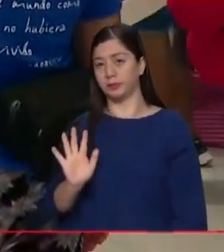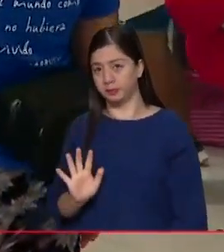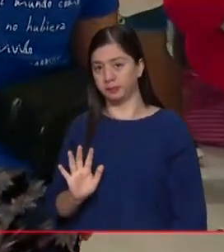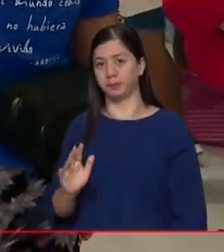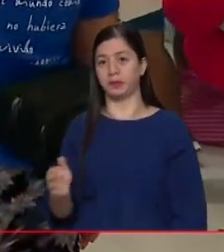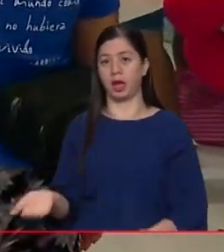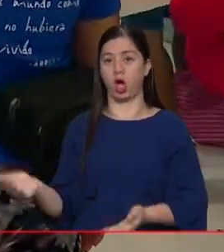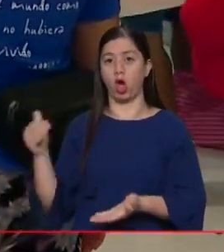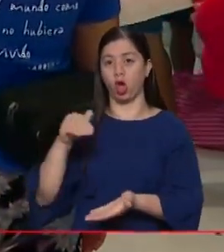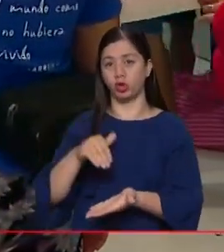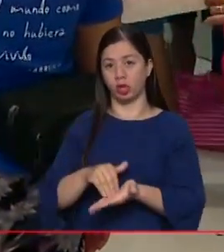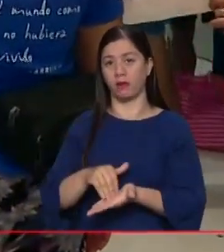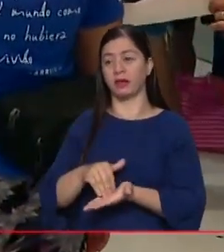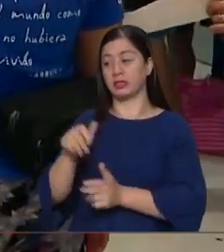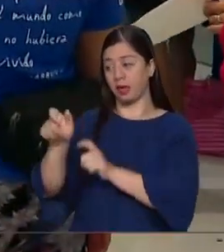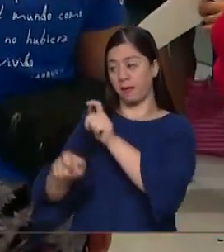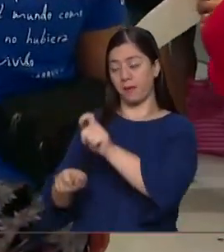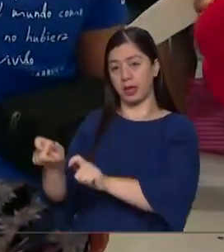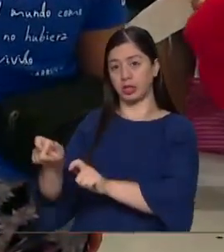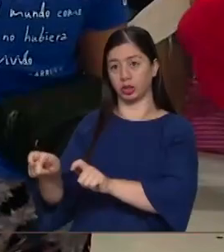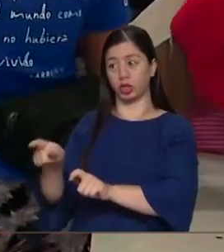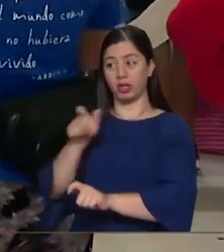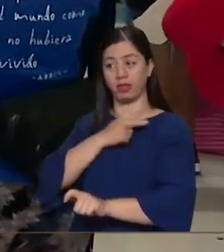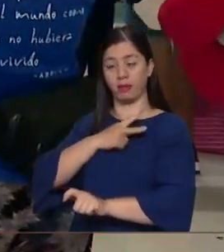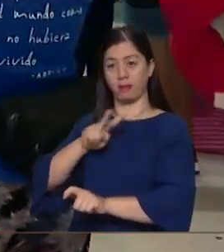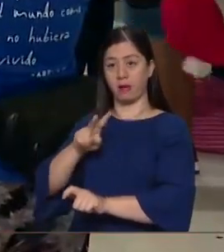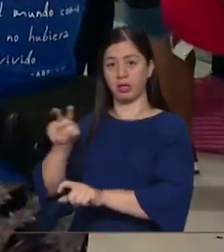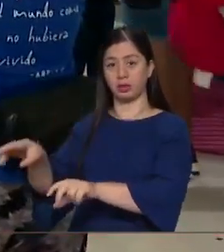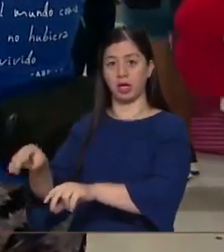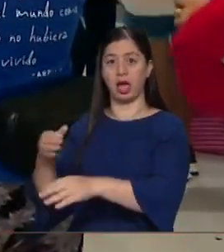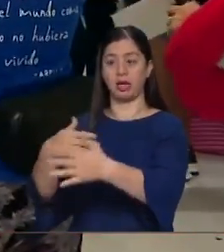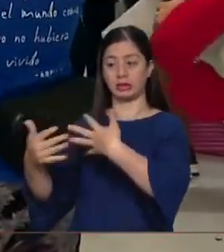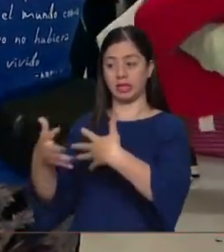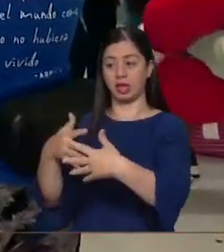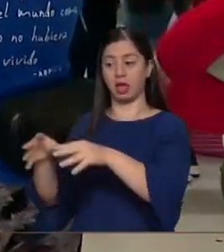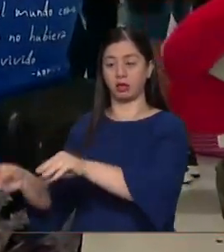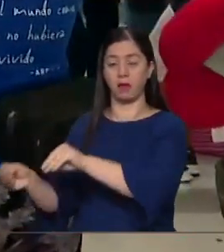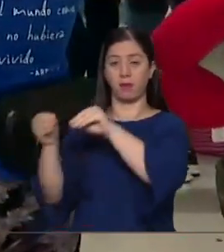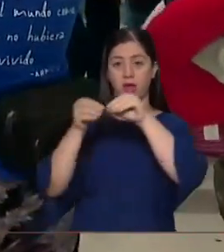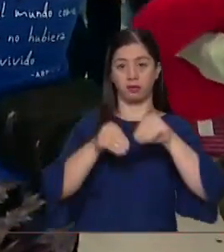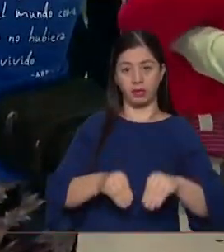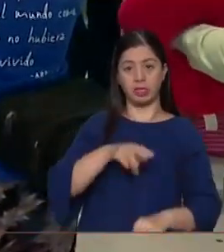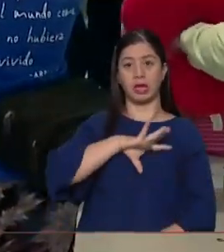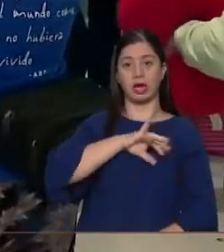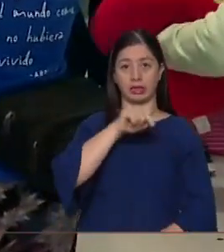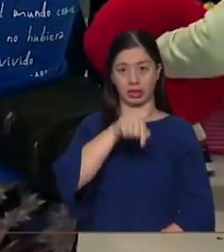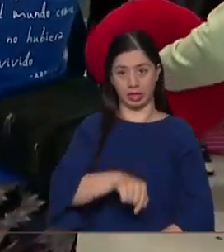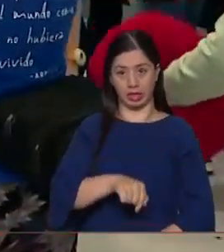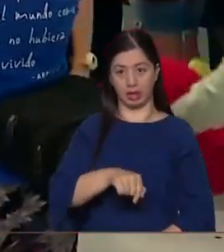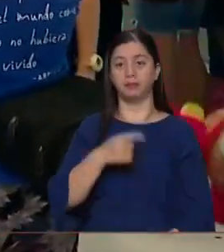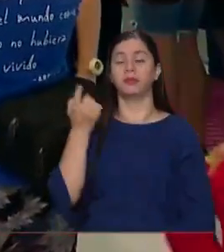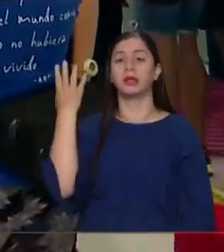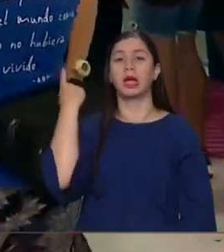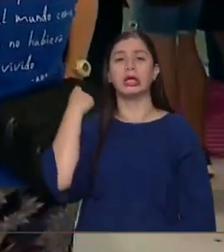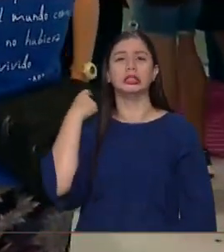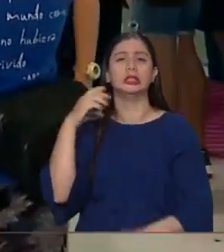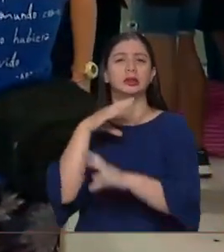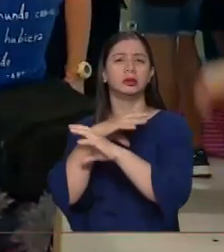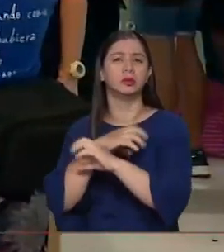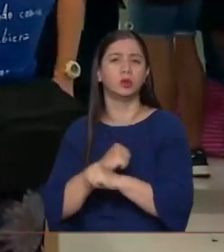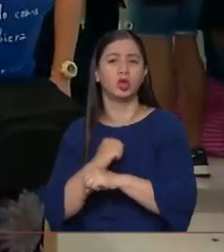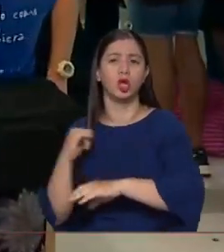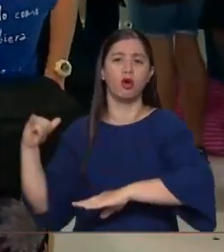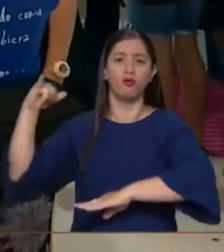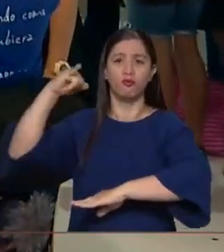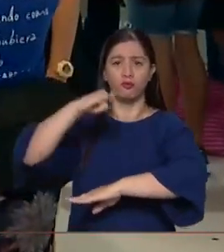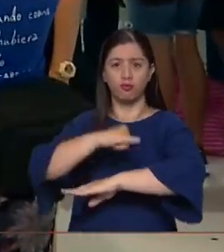traer algunos viajeros, algunos vallecaucanos de la isla de San Andrés y Providencia. Anoche, en un avión